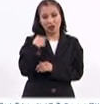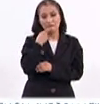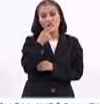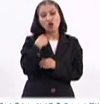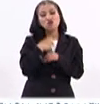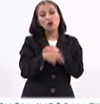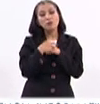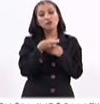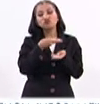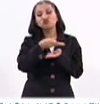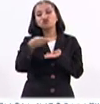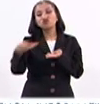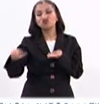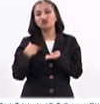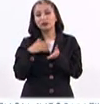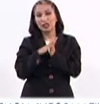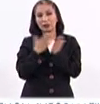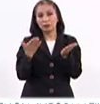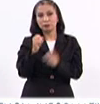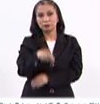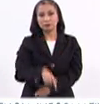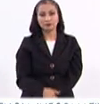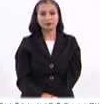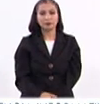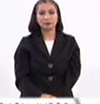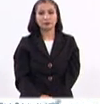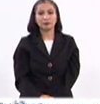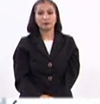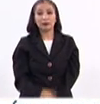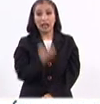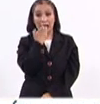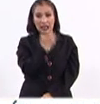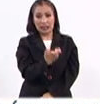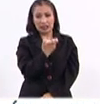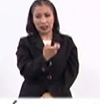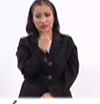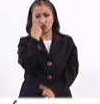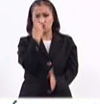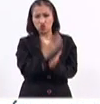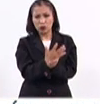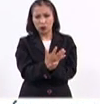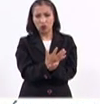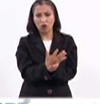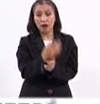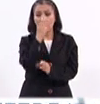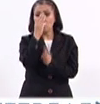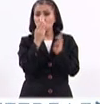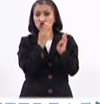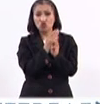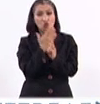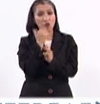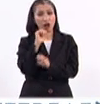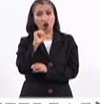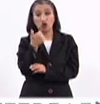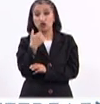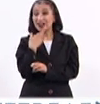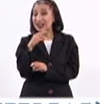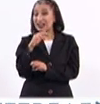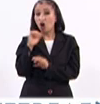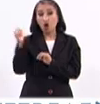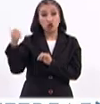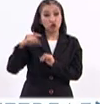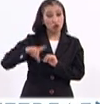las cifras de distribución de los ejemplares. Este es un caso único en el mundo. Ningún